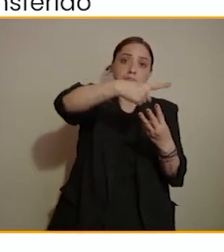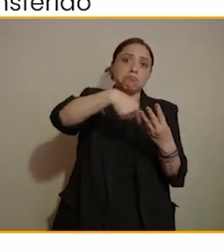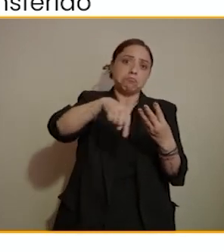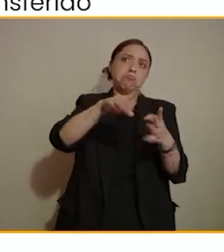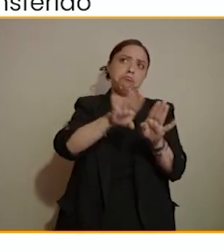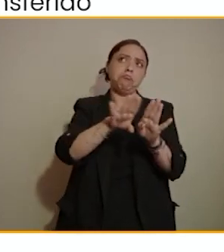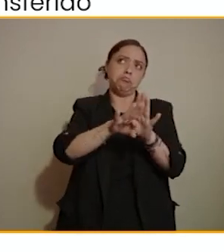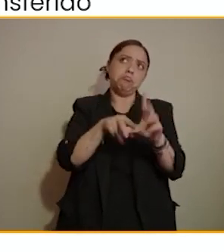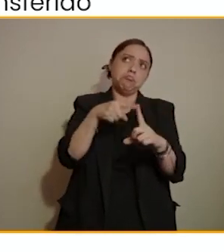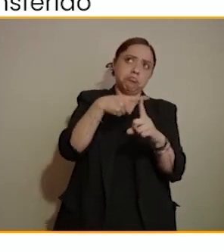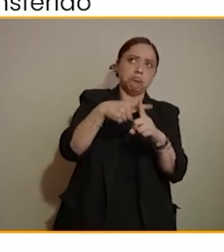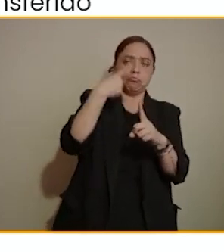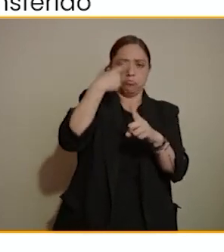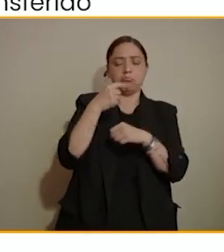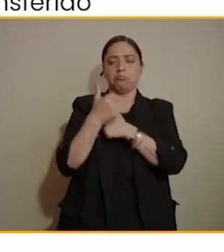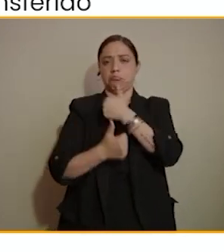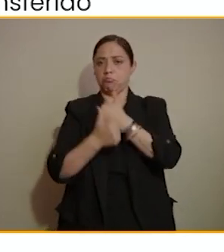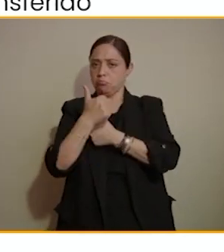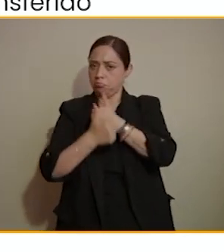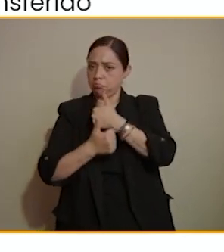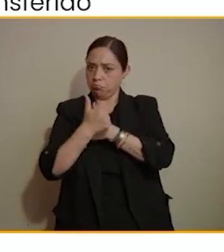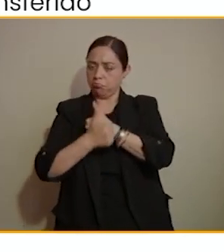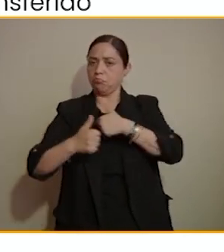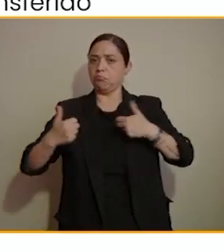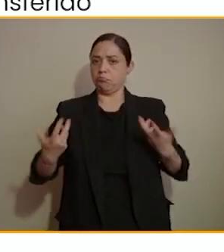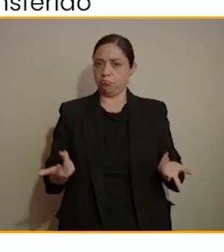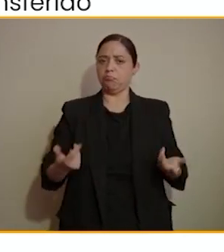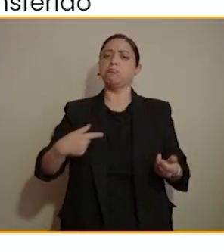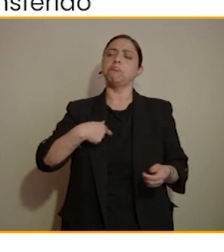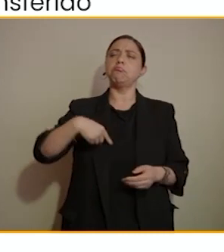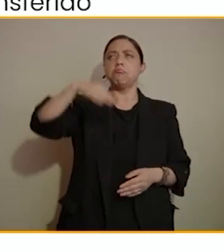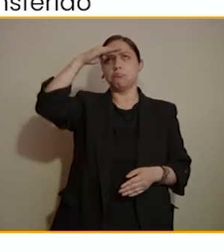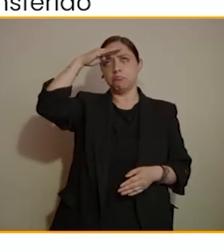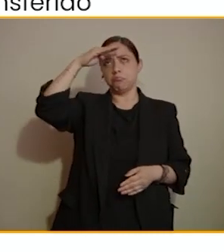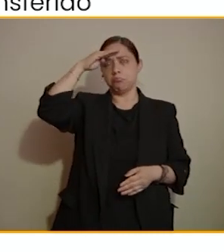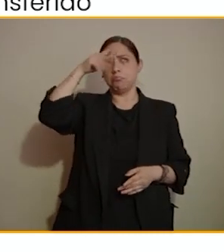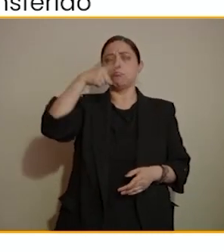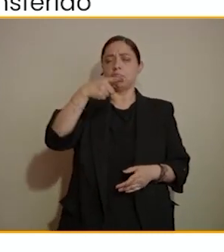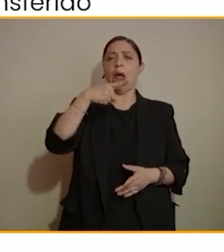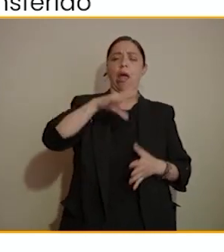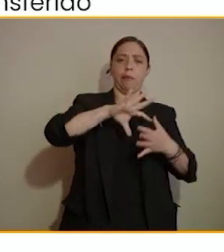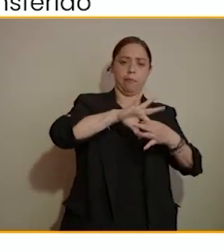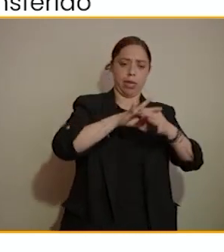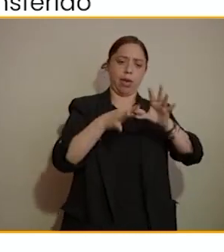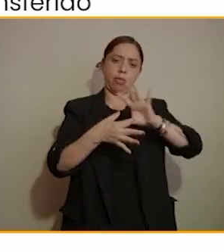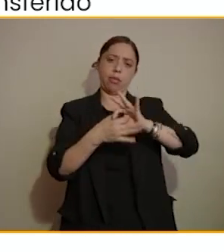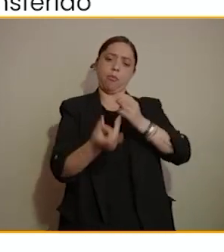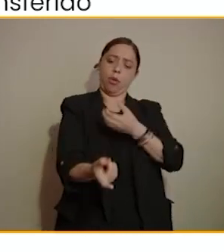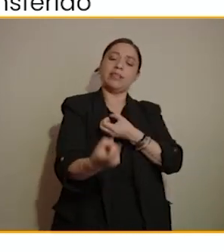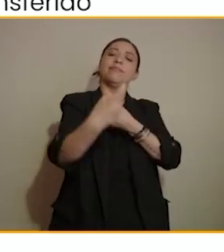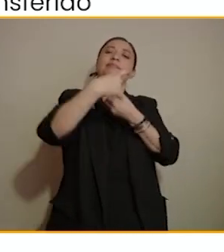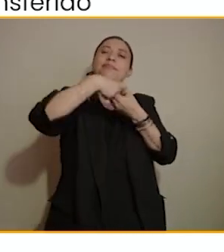competitiva dispuesta de tal manera que yo decido integrarlo a mi cadena de valor. ¿Qué pasa con los demás?